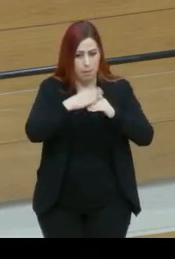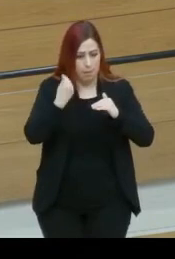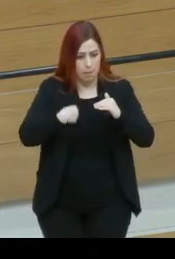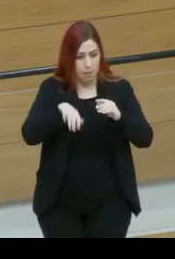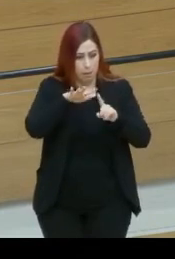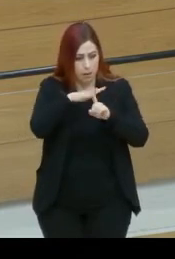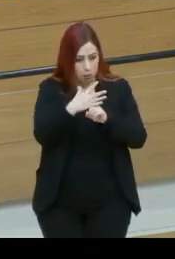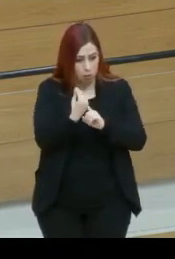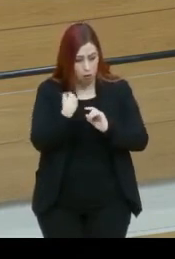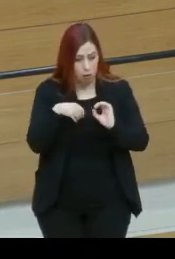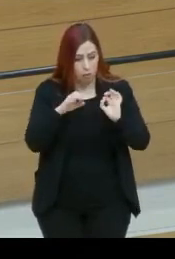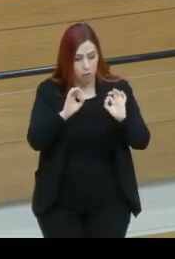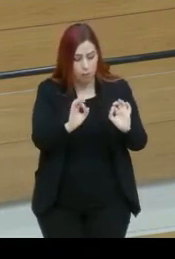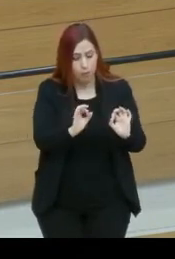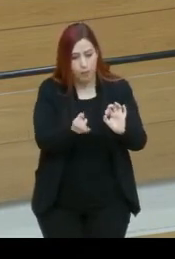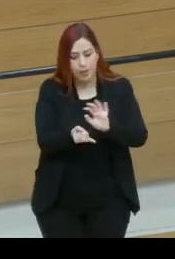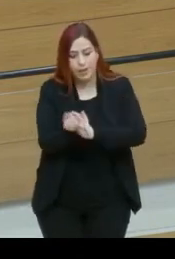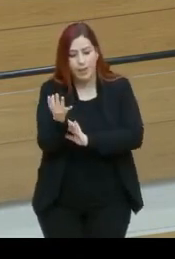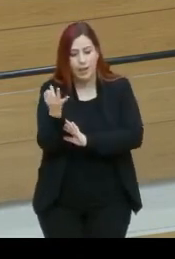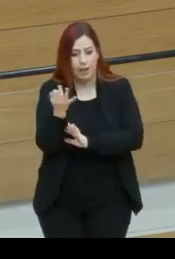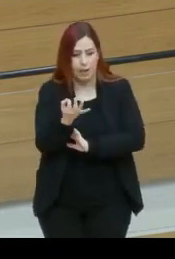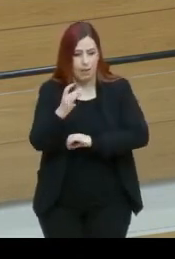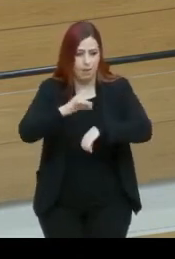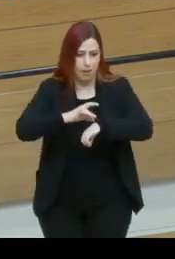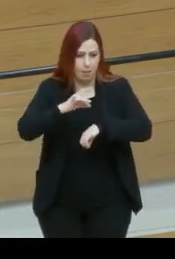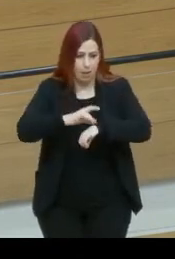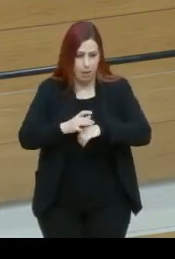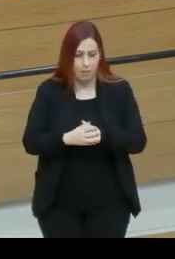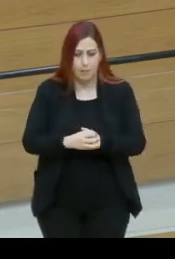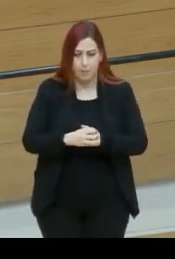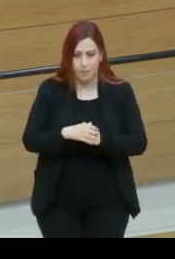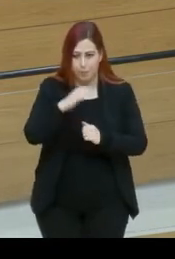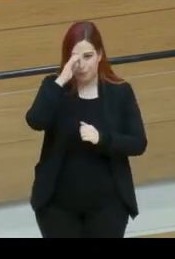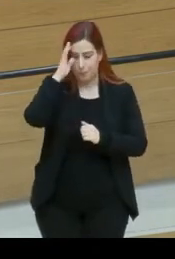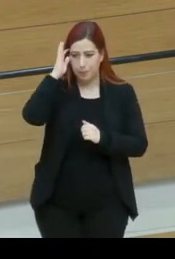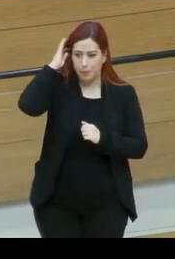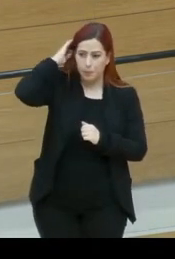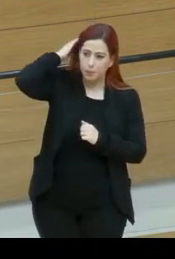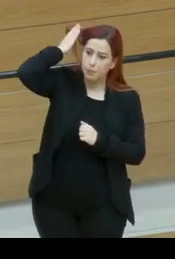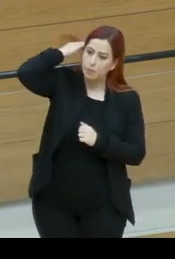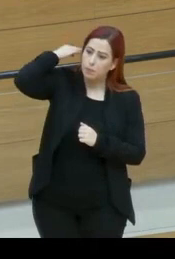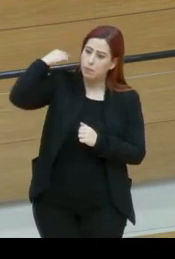ese sustrato provoca la enfermedad.